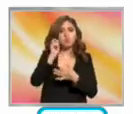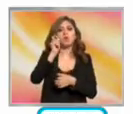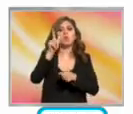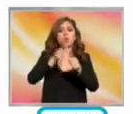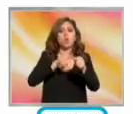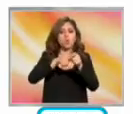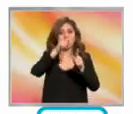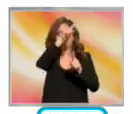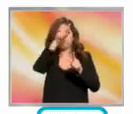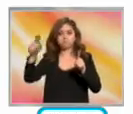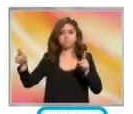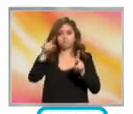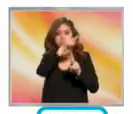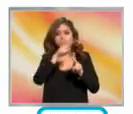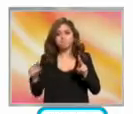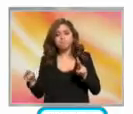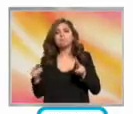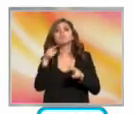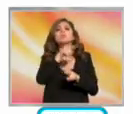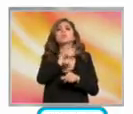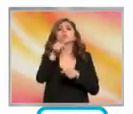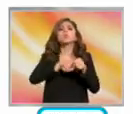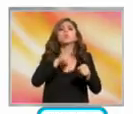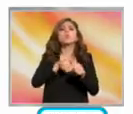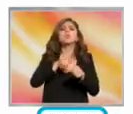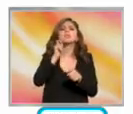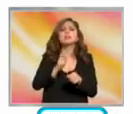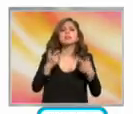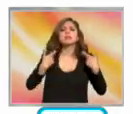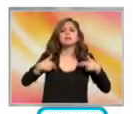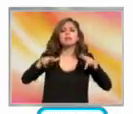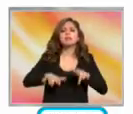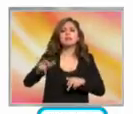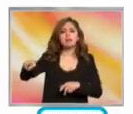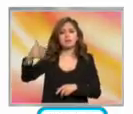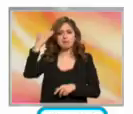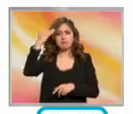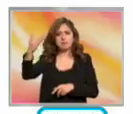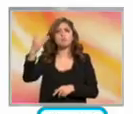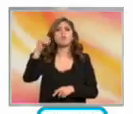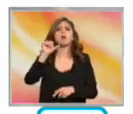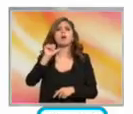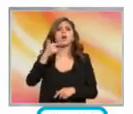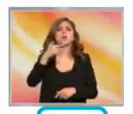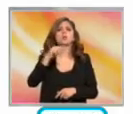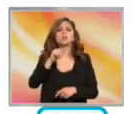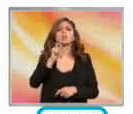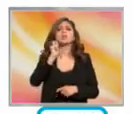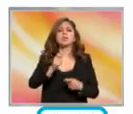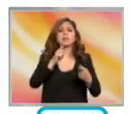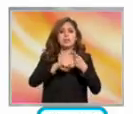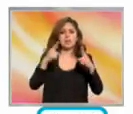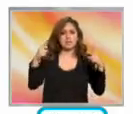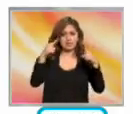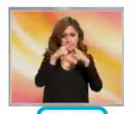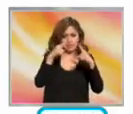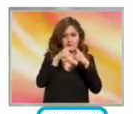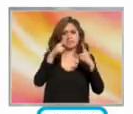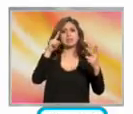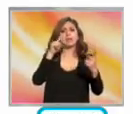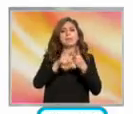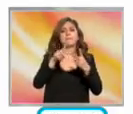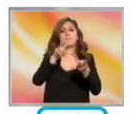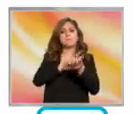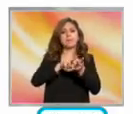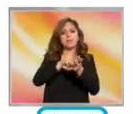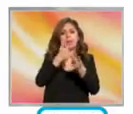colores diagonales. Sí. Y estos 3 colores nos representan en aquel momento, para Agustín Iturbide, la iglesia como unión, el verde como